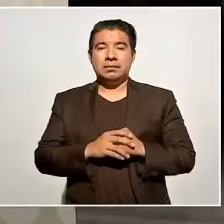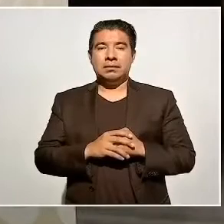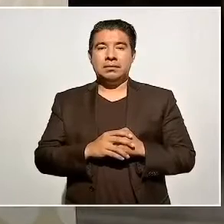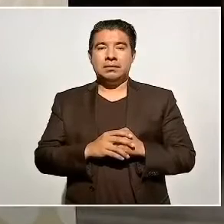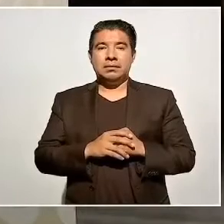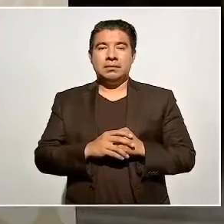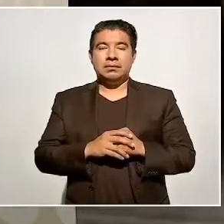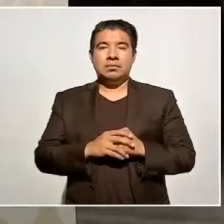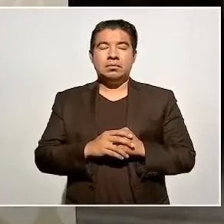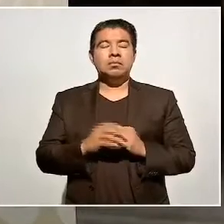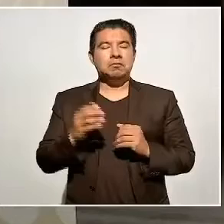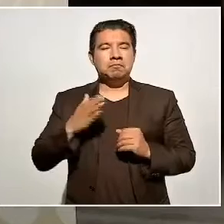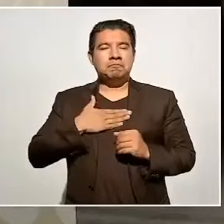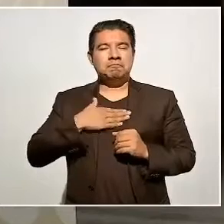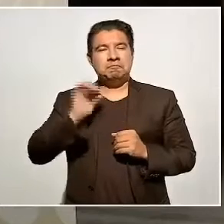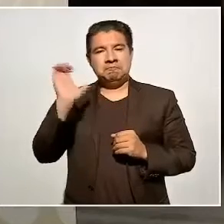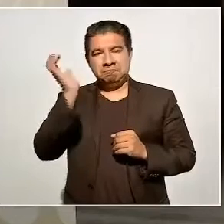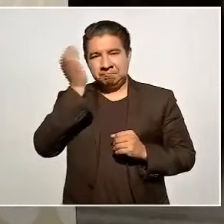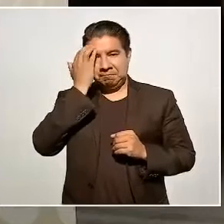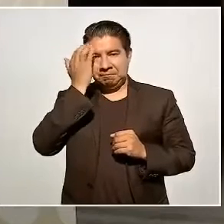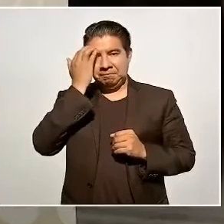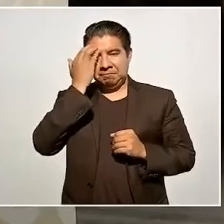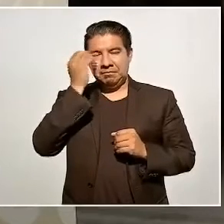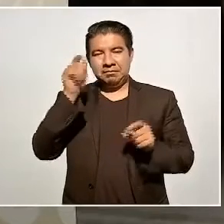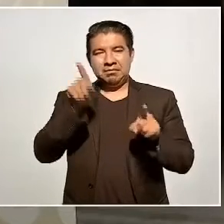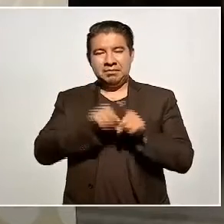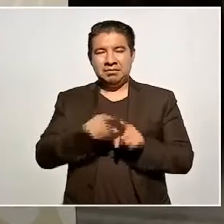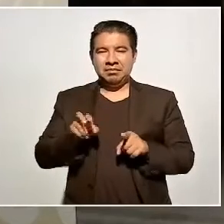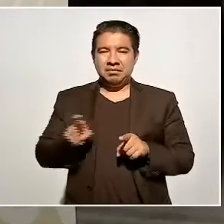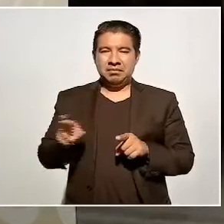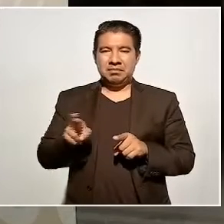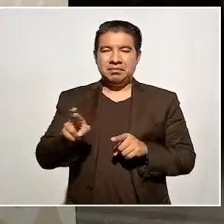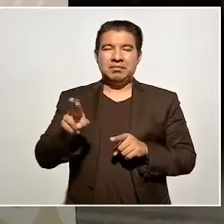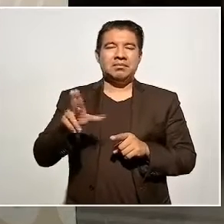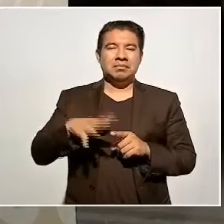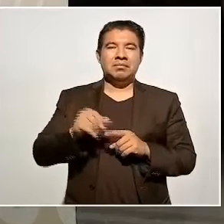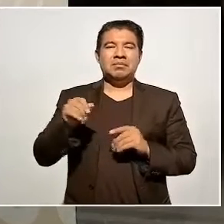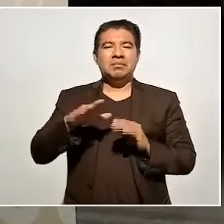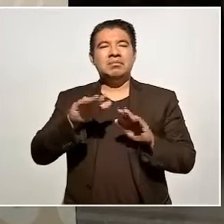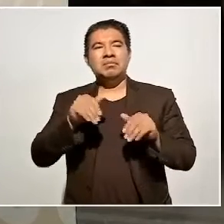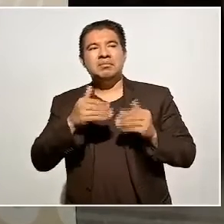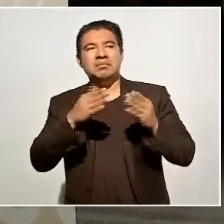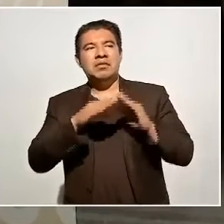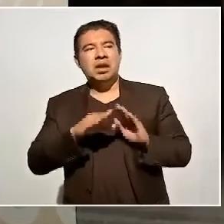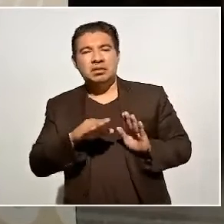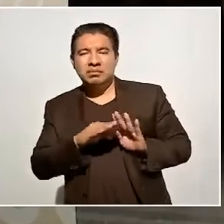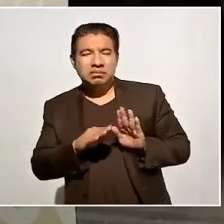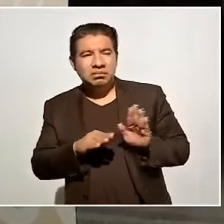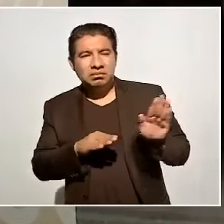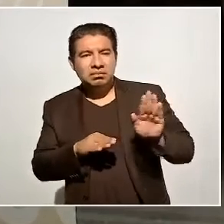que conozco el río Usumacinta hacia arriba,